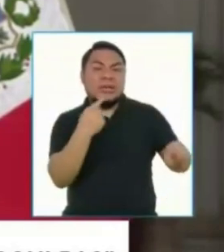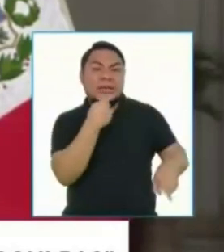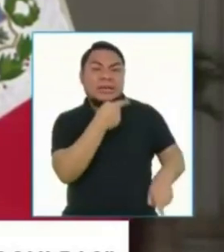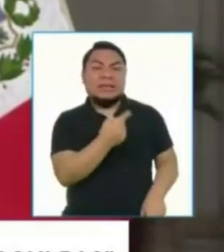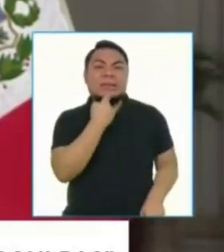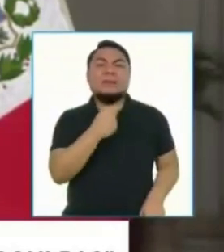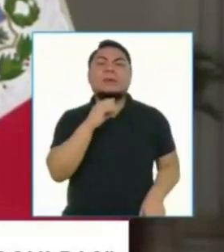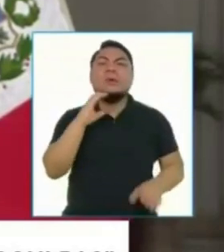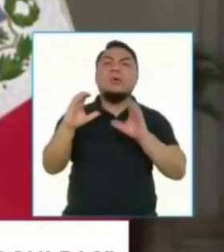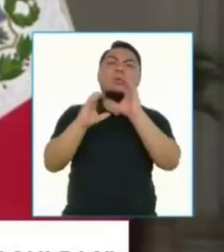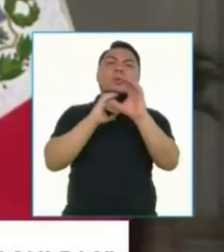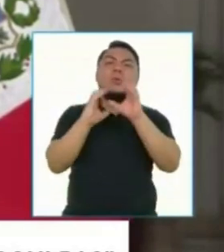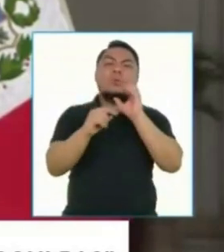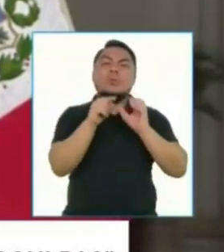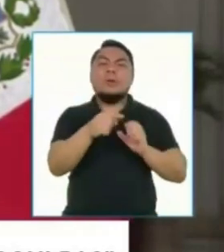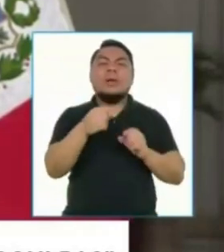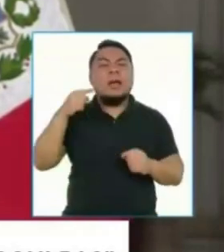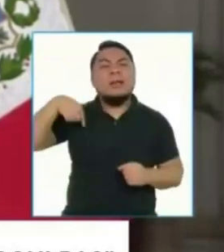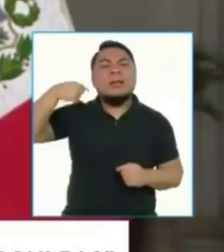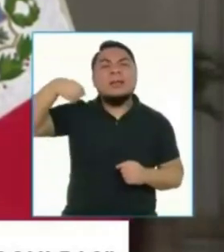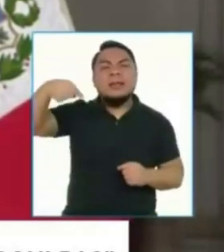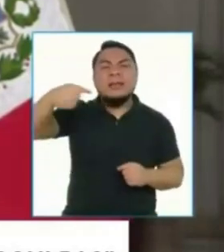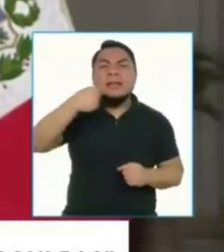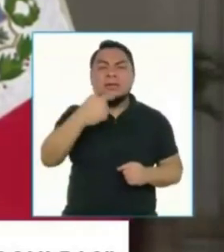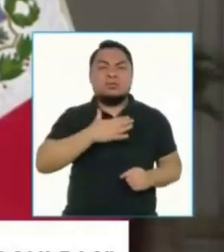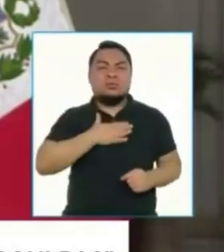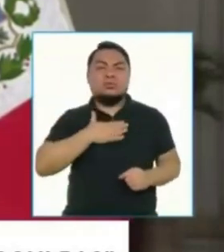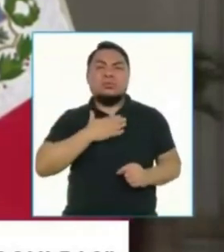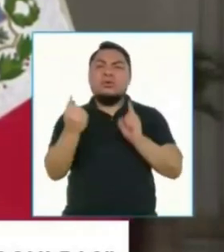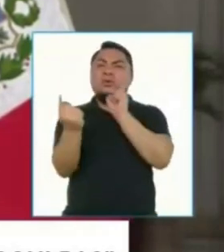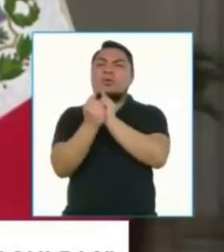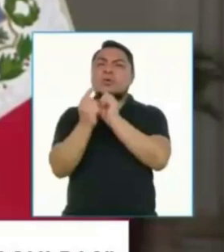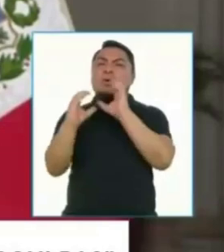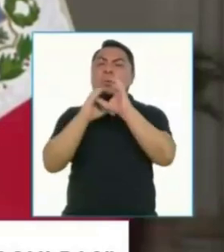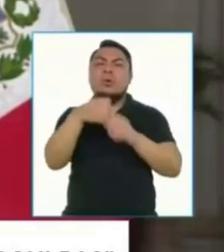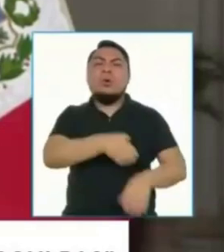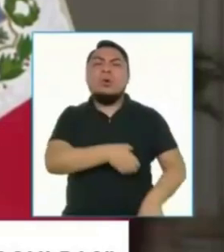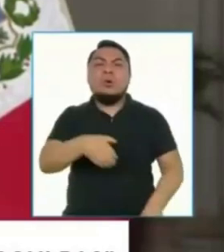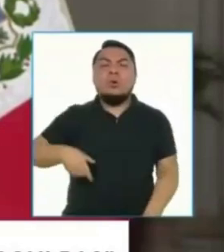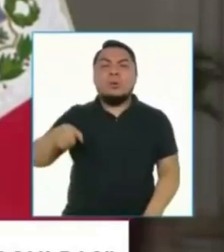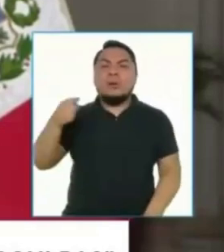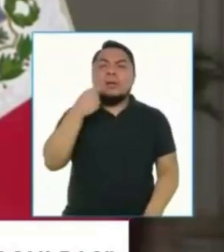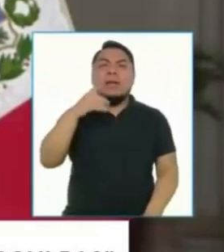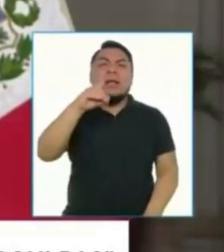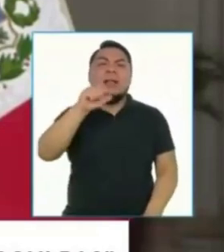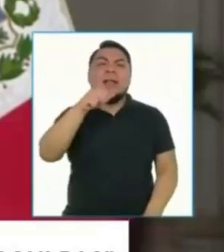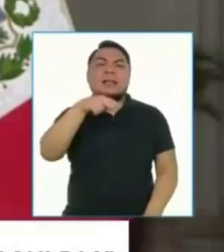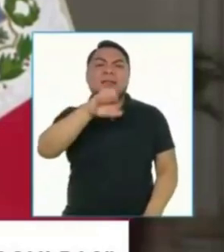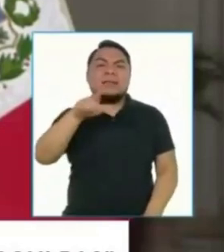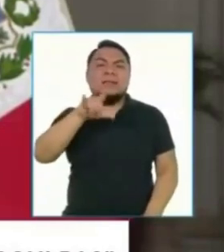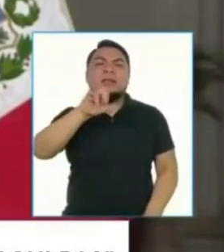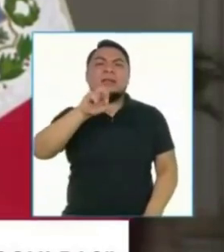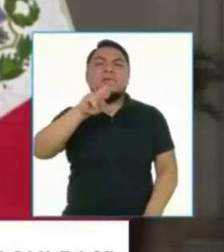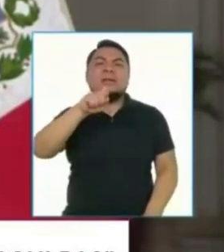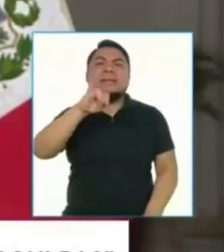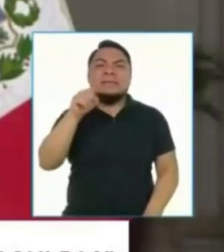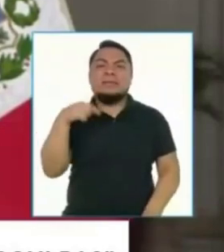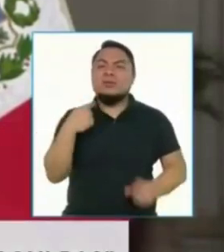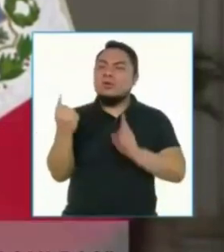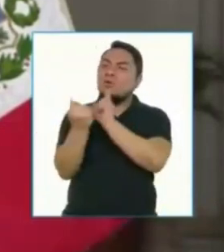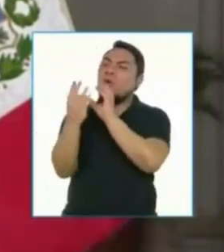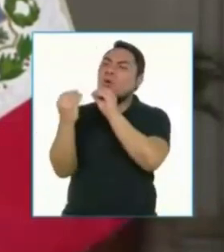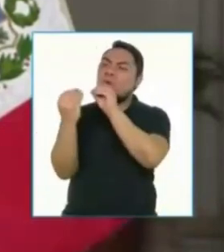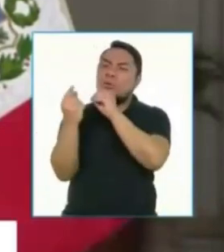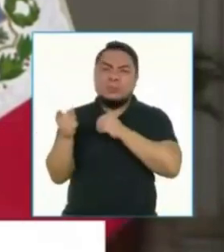y medio de la segunda ola en el Perú. Recuerden que la segunda ola ya está golpeando muy fuerte Europa, recién va a llegar a,